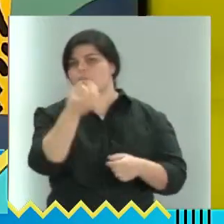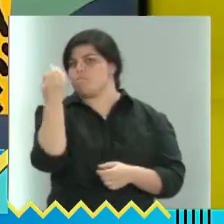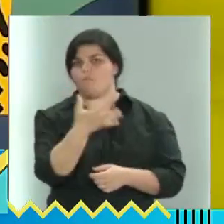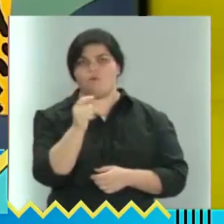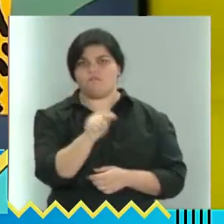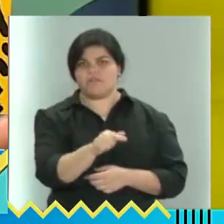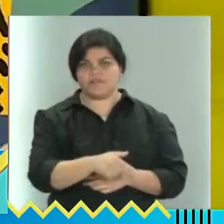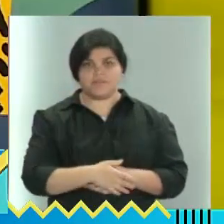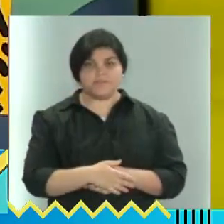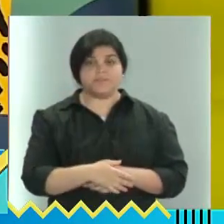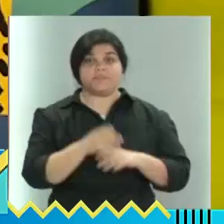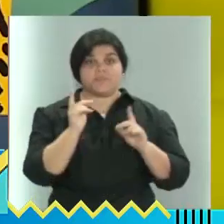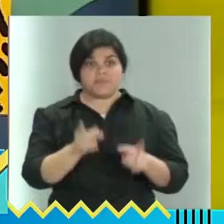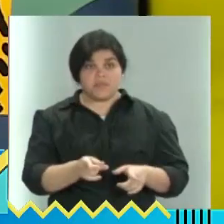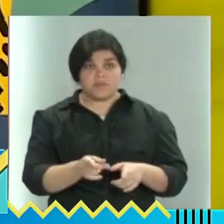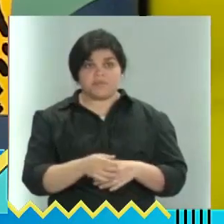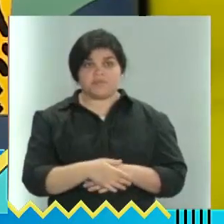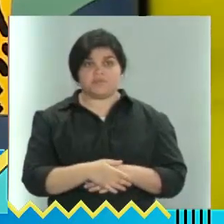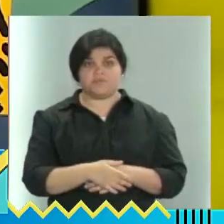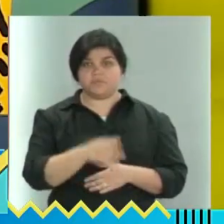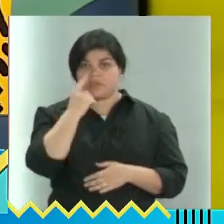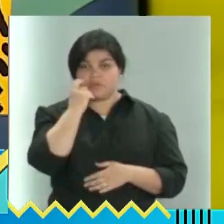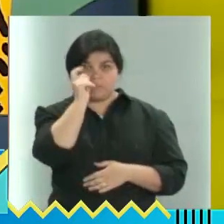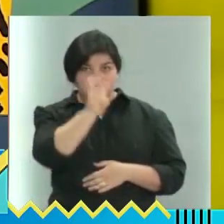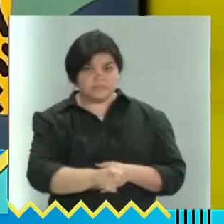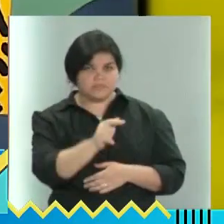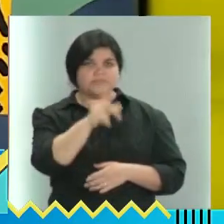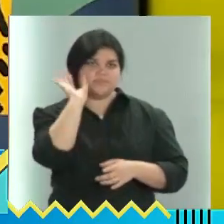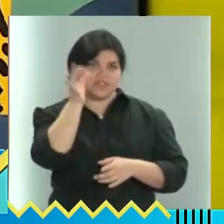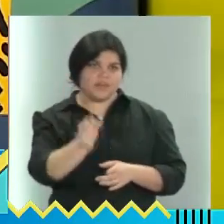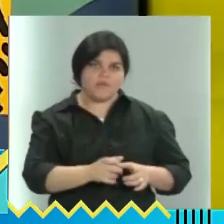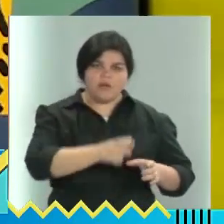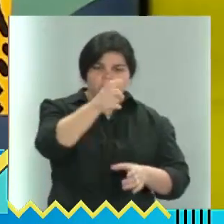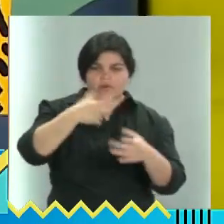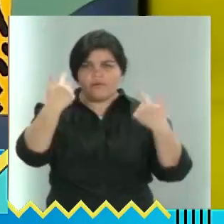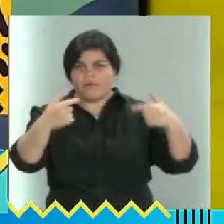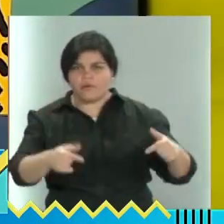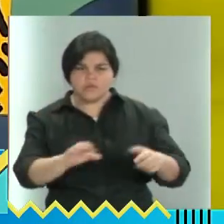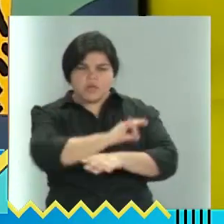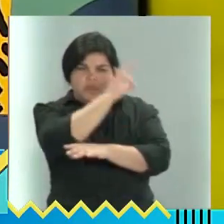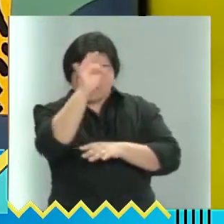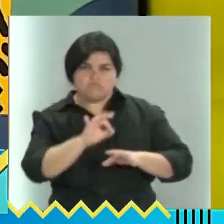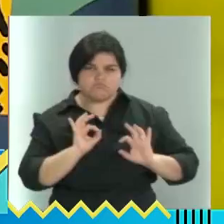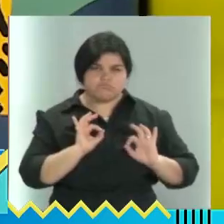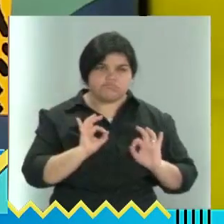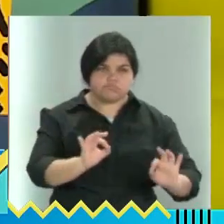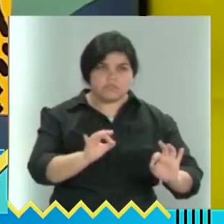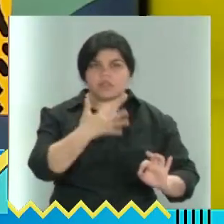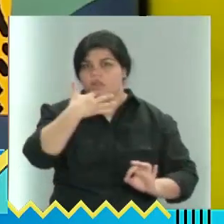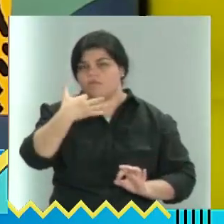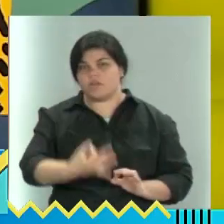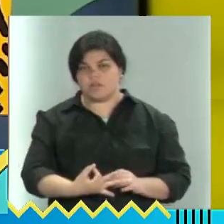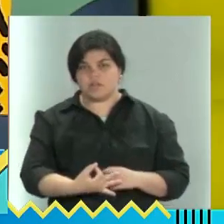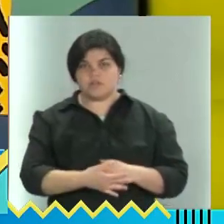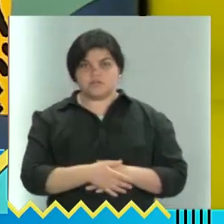uno ve eso también que lo tenía Enrique Tedeschi, es decir, el uso de la estructura, la modulación. La verdad que sí, vale,